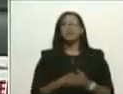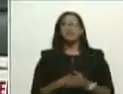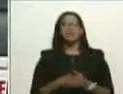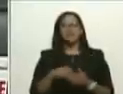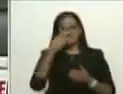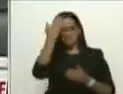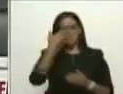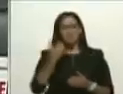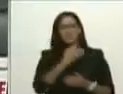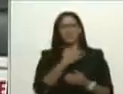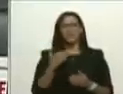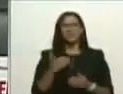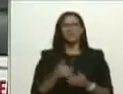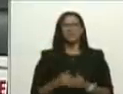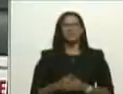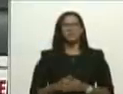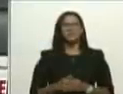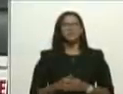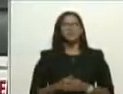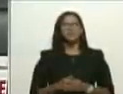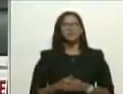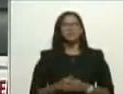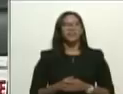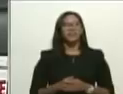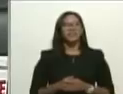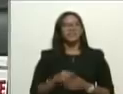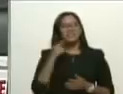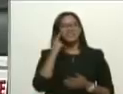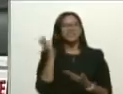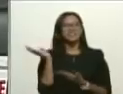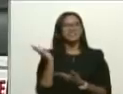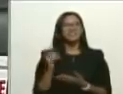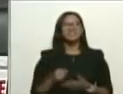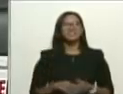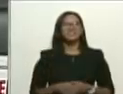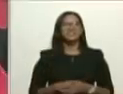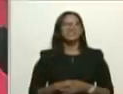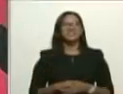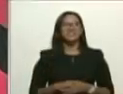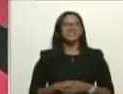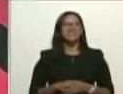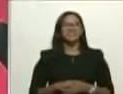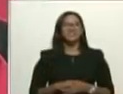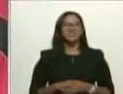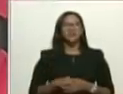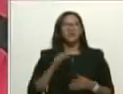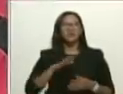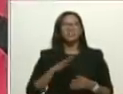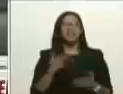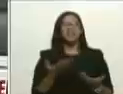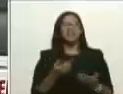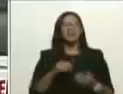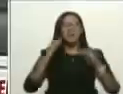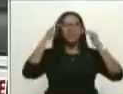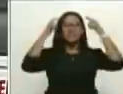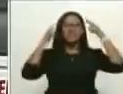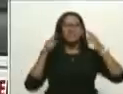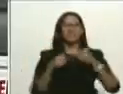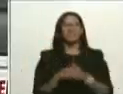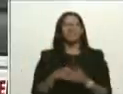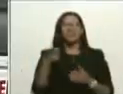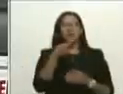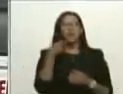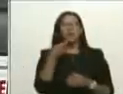la bendición ahí. Presidente, ¿usted conoce al padre Carlos? Claro. Él era el que estaba en Yare, cuando estaba el comandante. ¿Eh? Correcto. Lo andaron a buscar una